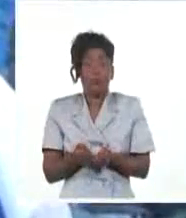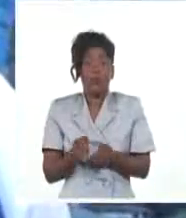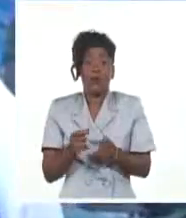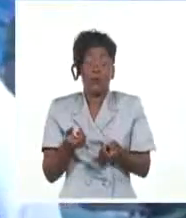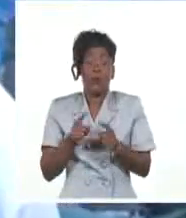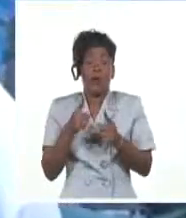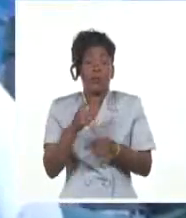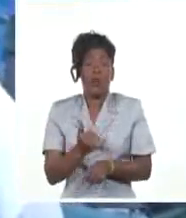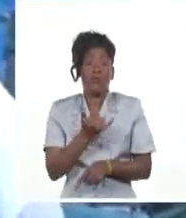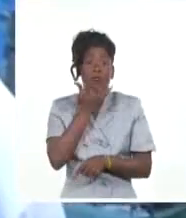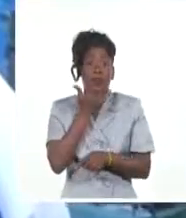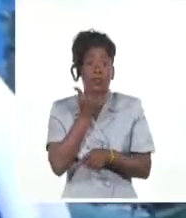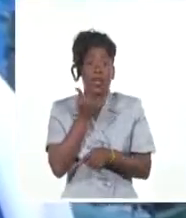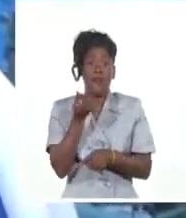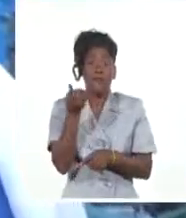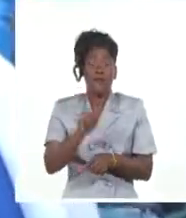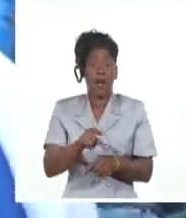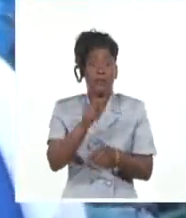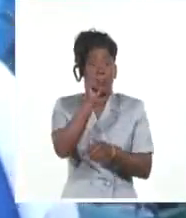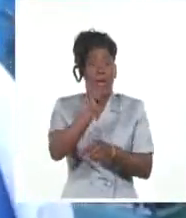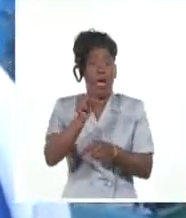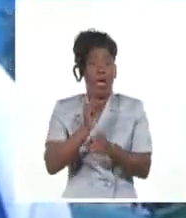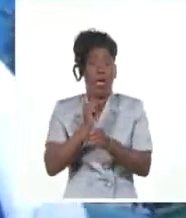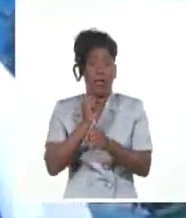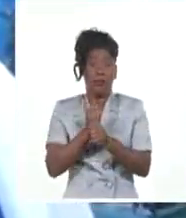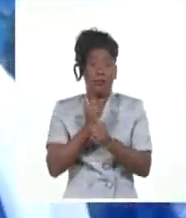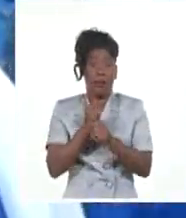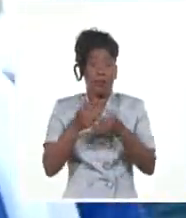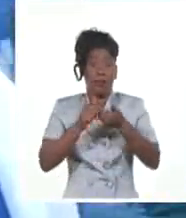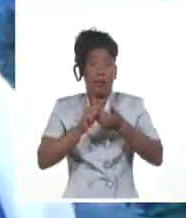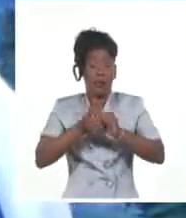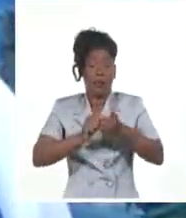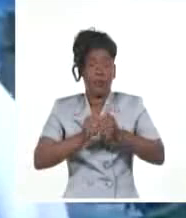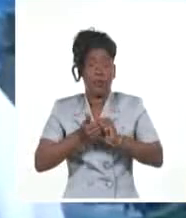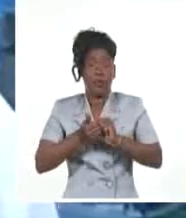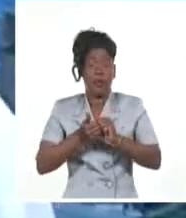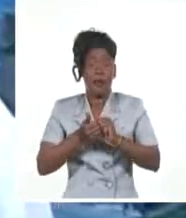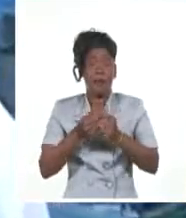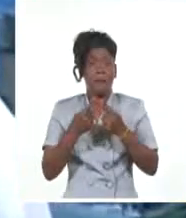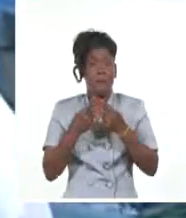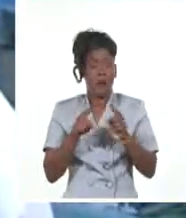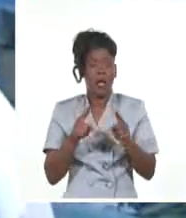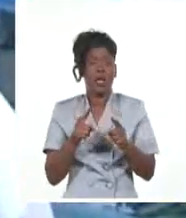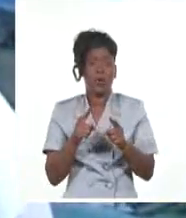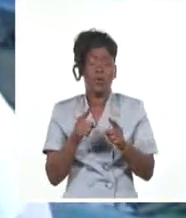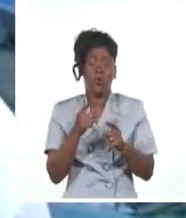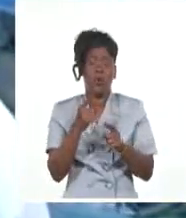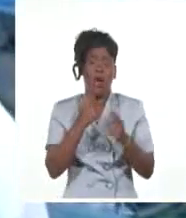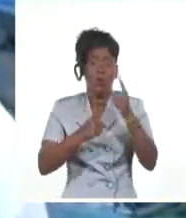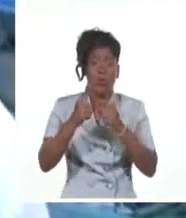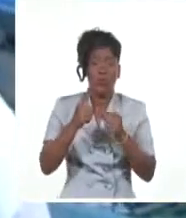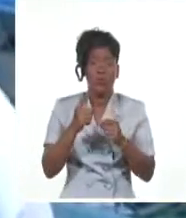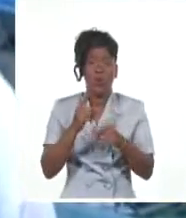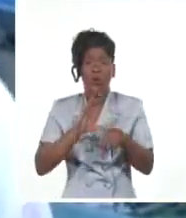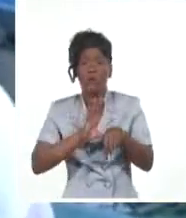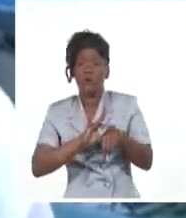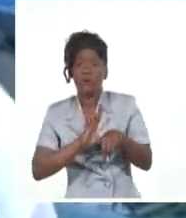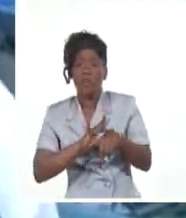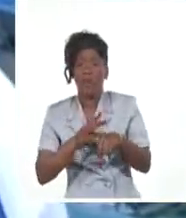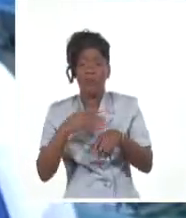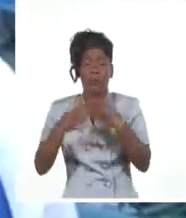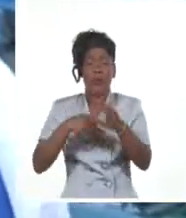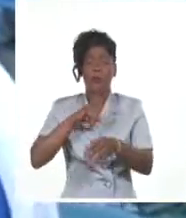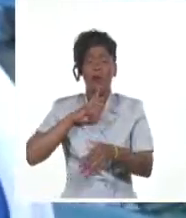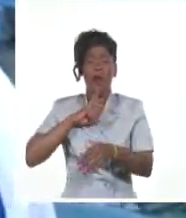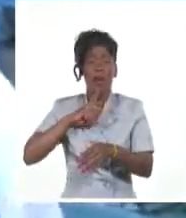afectó mucho, y también sucedió que por allá tuvimos algunos muchachos que se nos enfermaron con el problema del agua y eso, pero